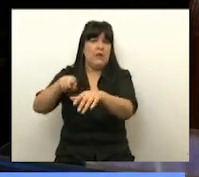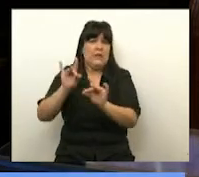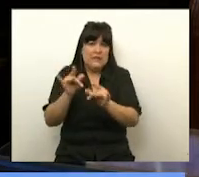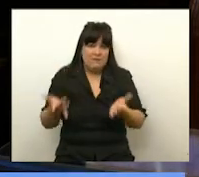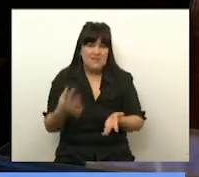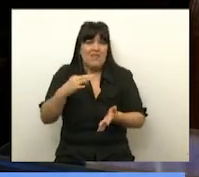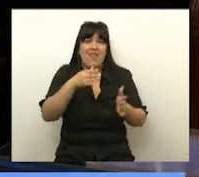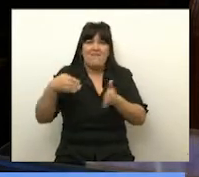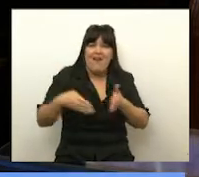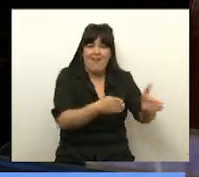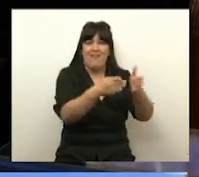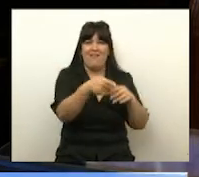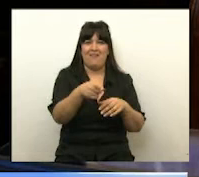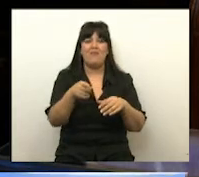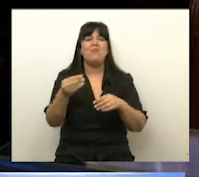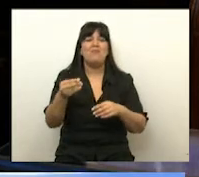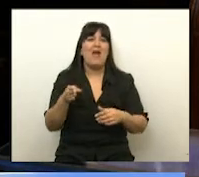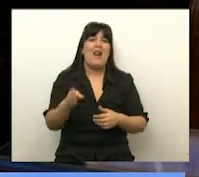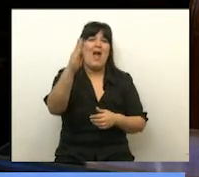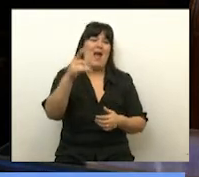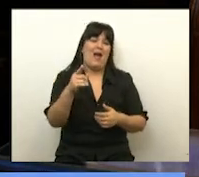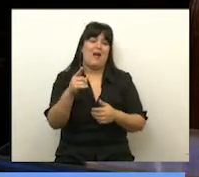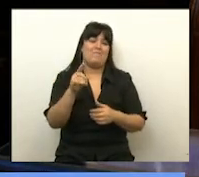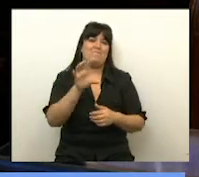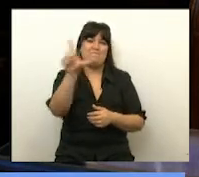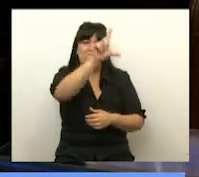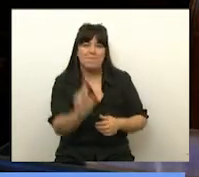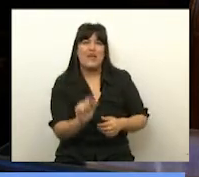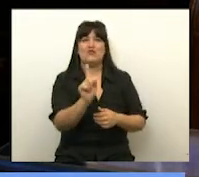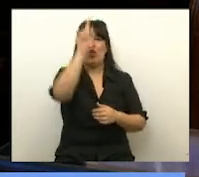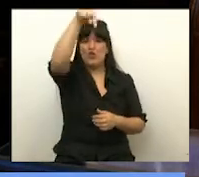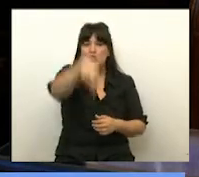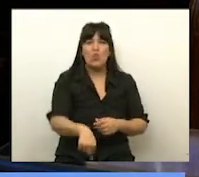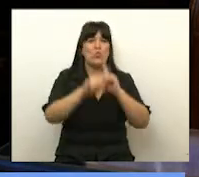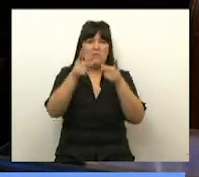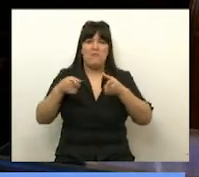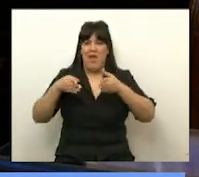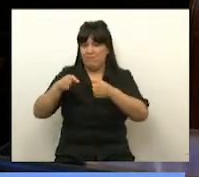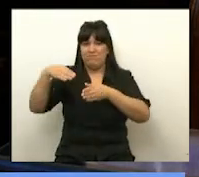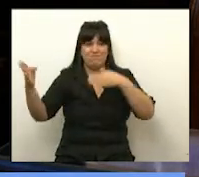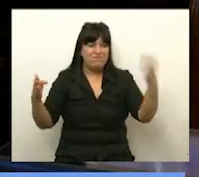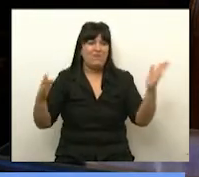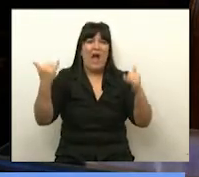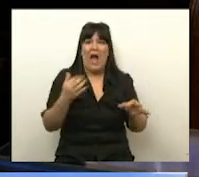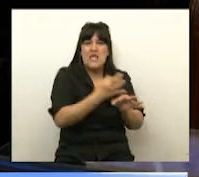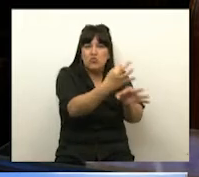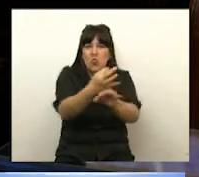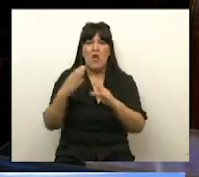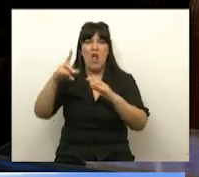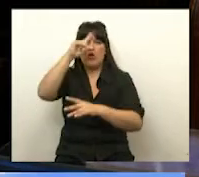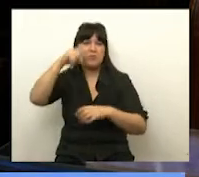su principal arteria que comunica el norte con el sur del país, pasando frente a escuelas y hospitales. Es un tema que no lo podemos